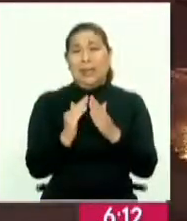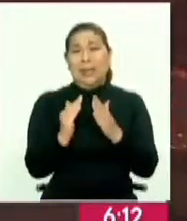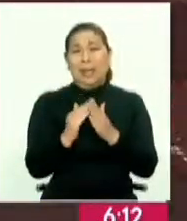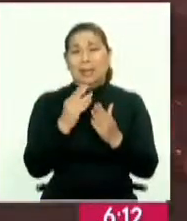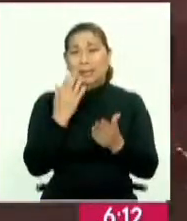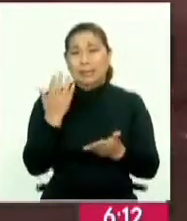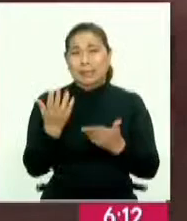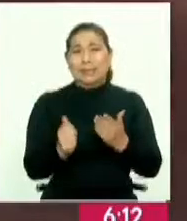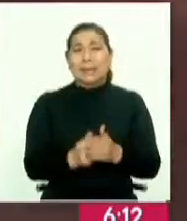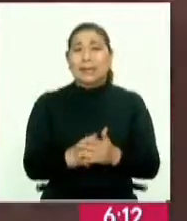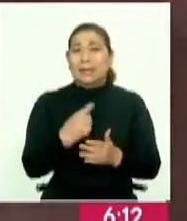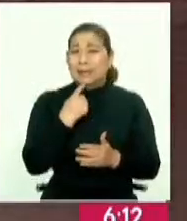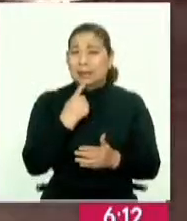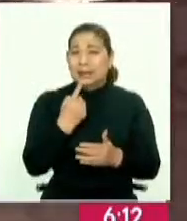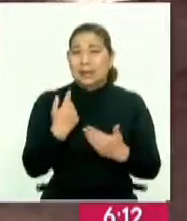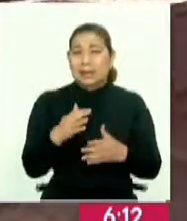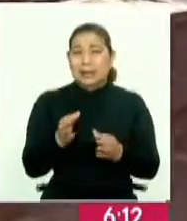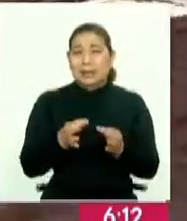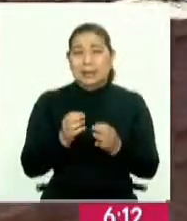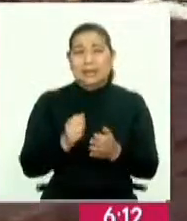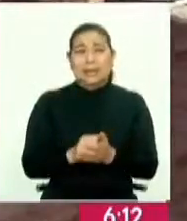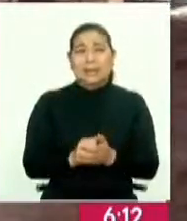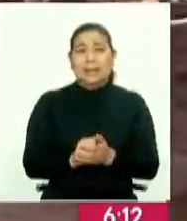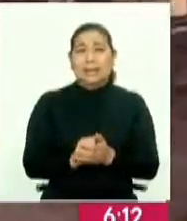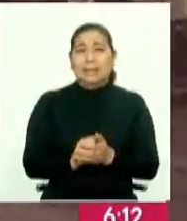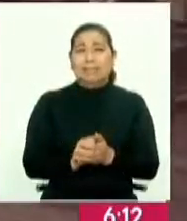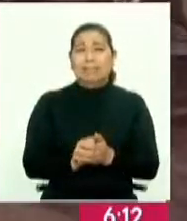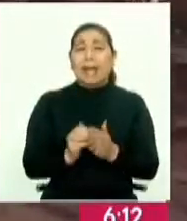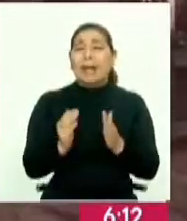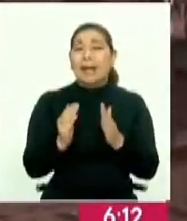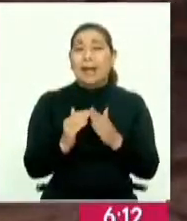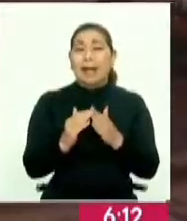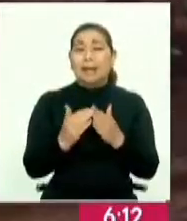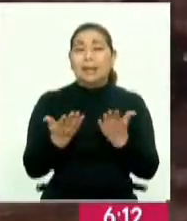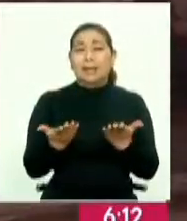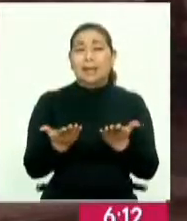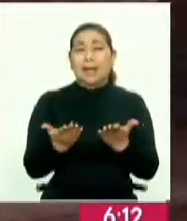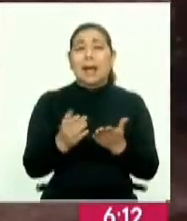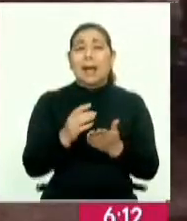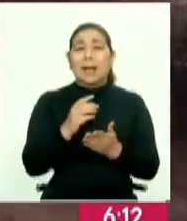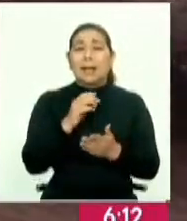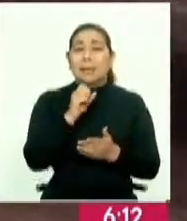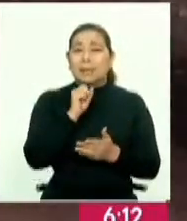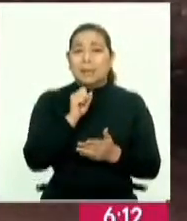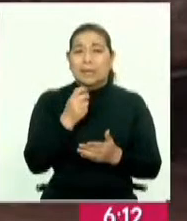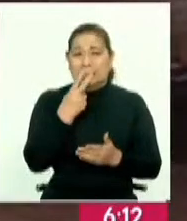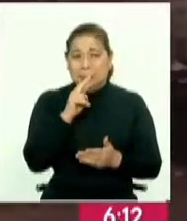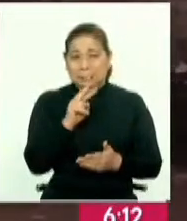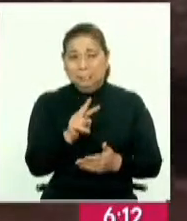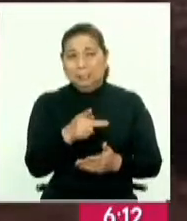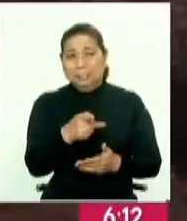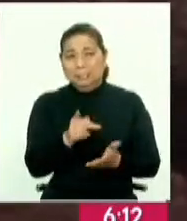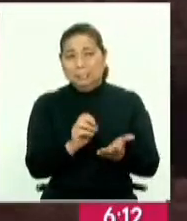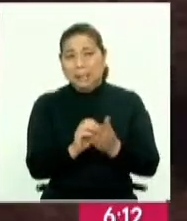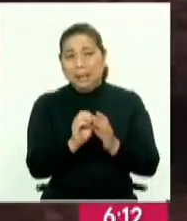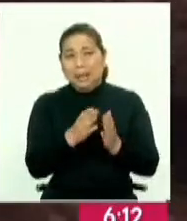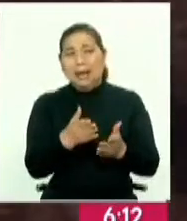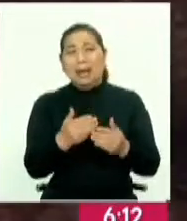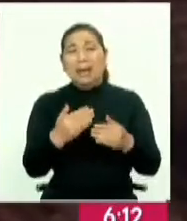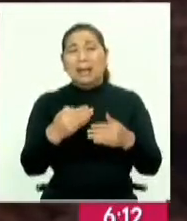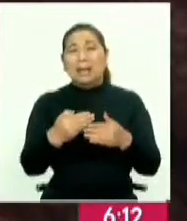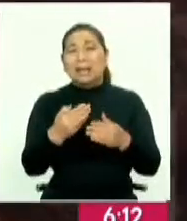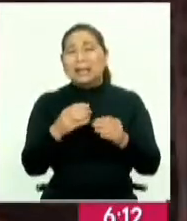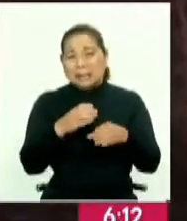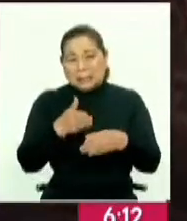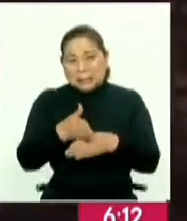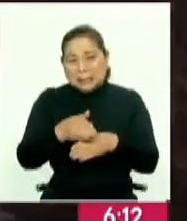ya lo veníamos indicando detallando que se trata de viviendas en realidad precarias ahí vemos claramente de madera